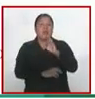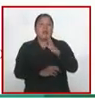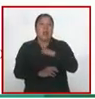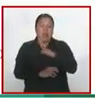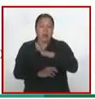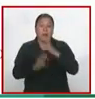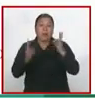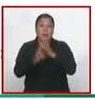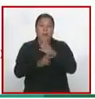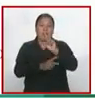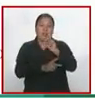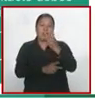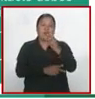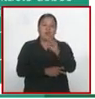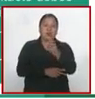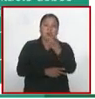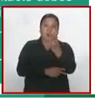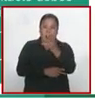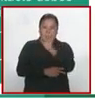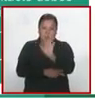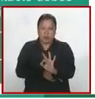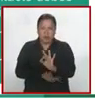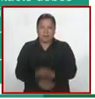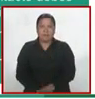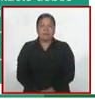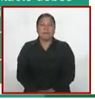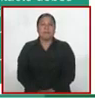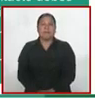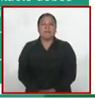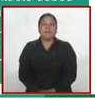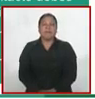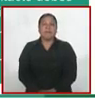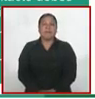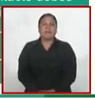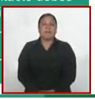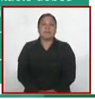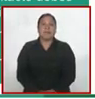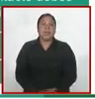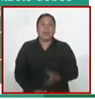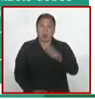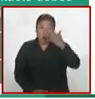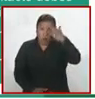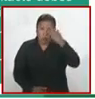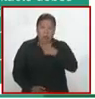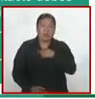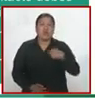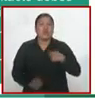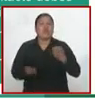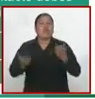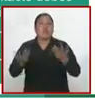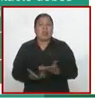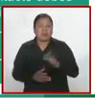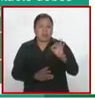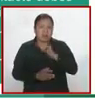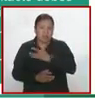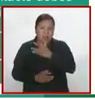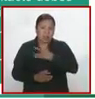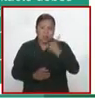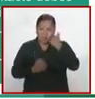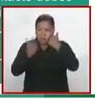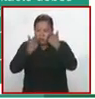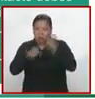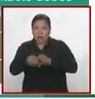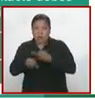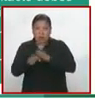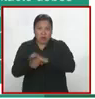32.4 por ciento y finalmente qué hacer si tenemos síntomas de kobe y hablar